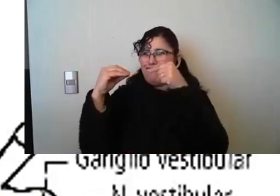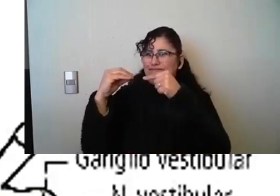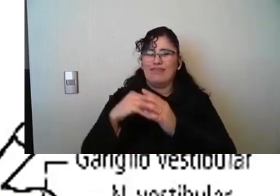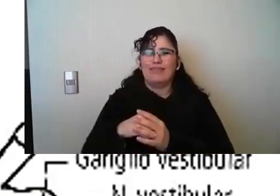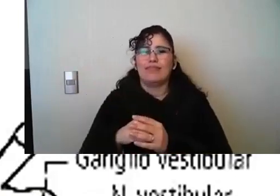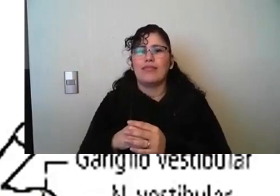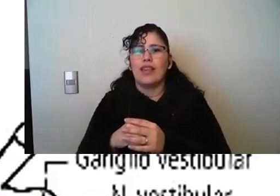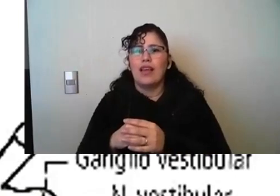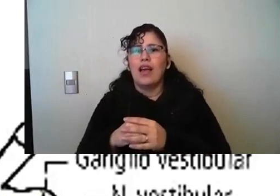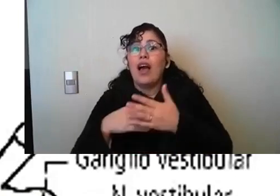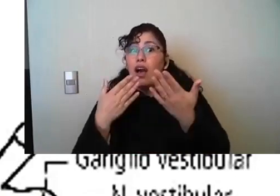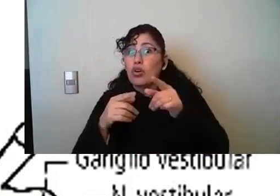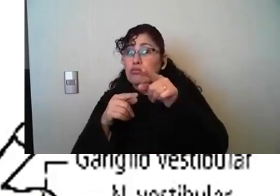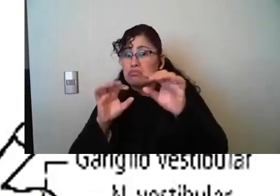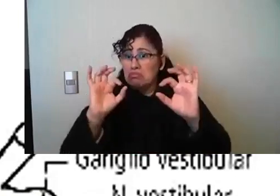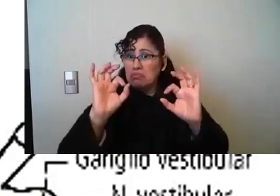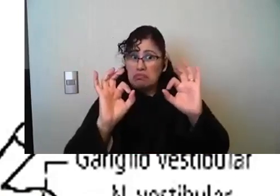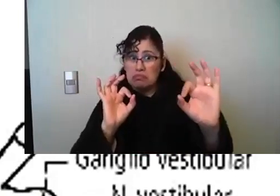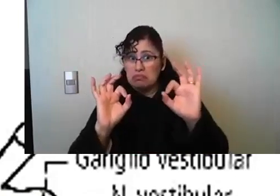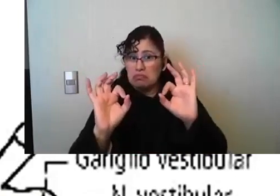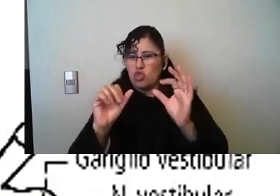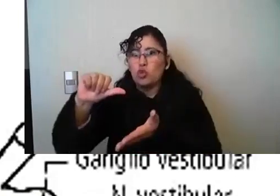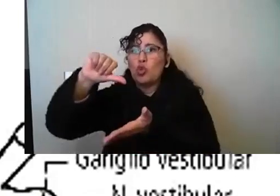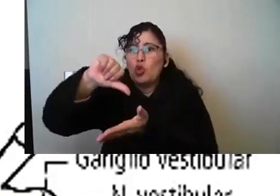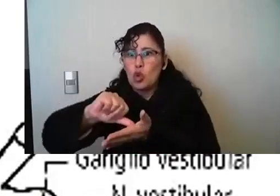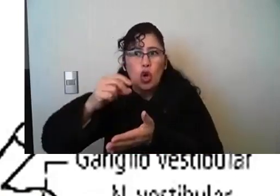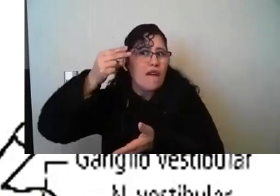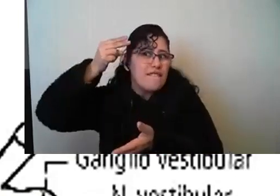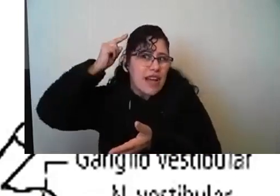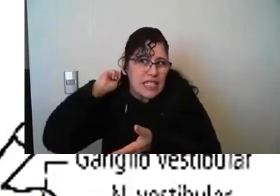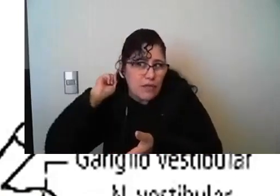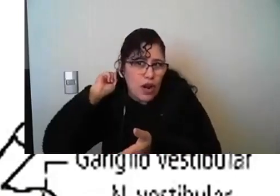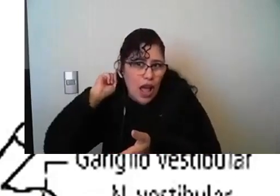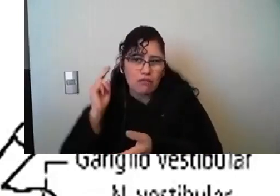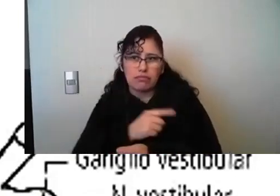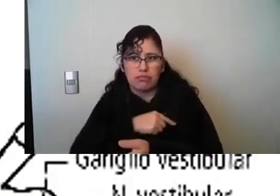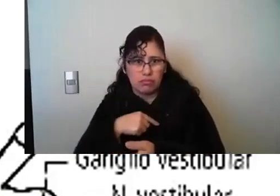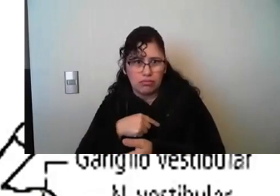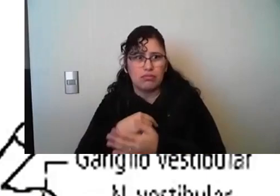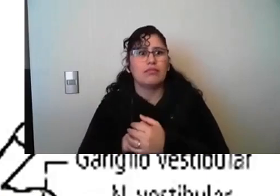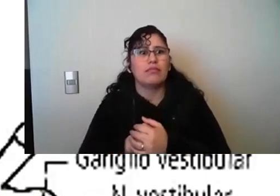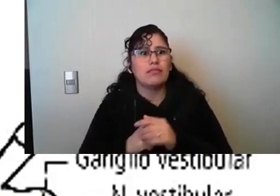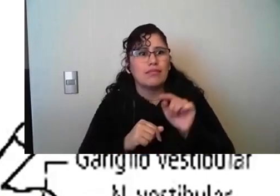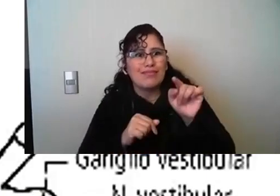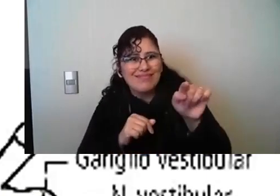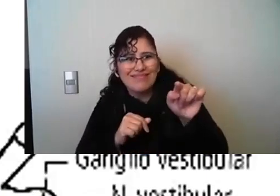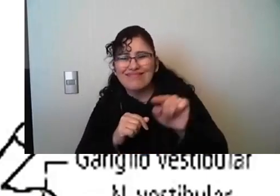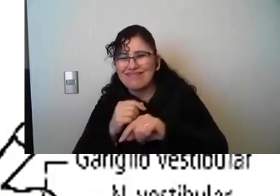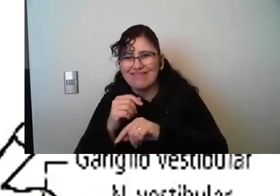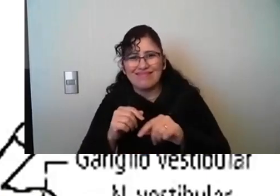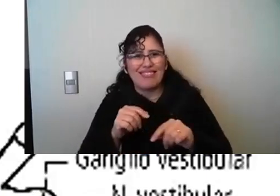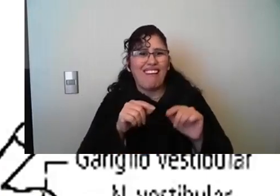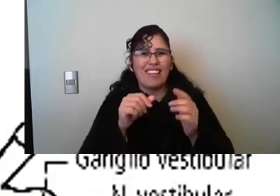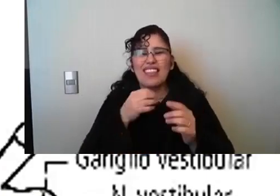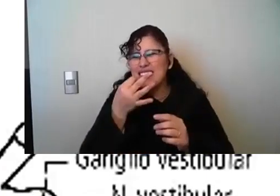Bueno, esto que está aquí son núcleos vestibulares. ¿Ya? Ahí está, núcleos vestibulares. Habíamos mencionado anteriormente que eran